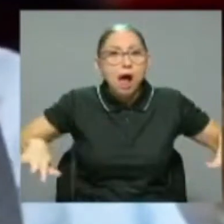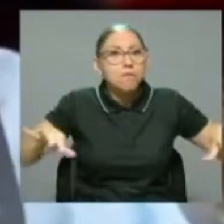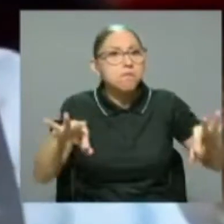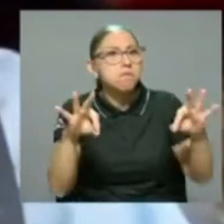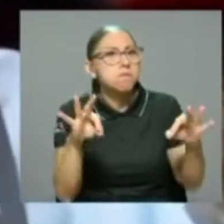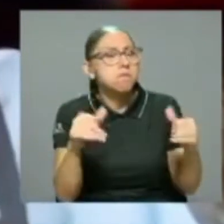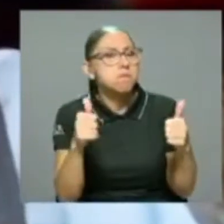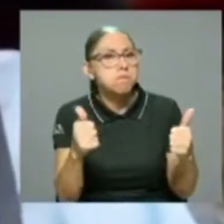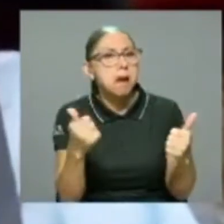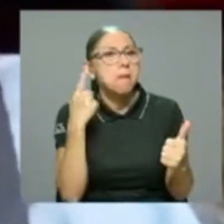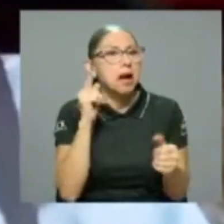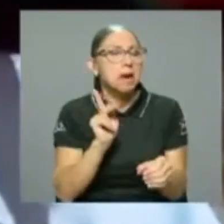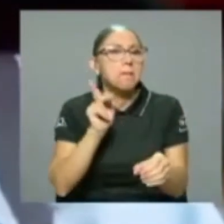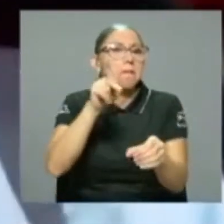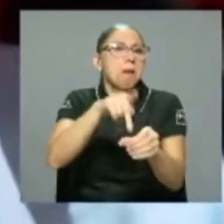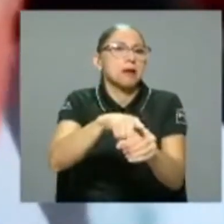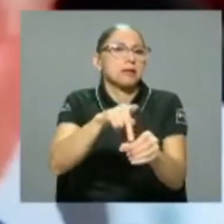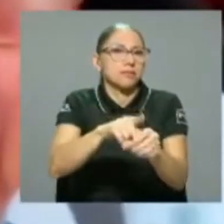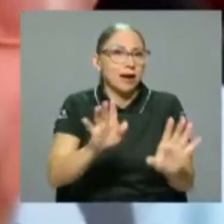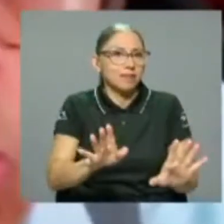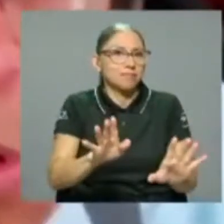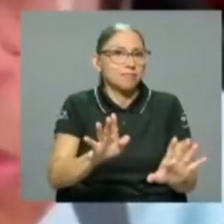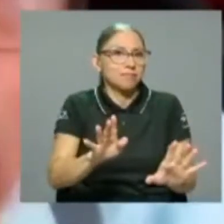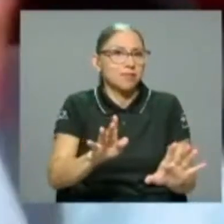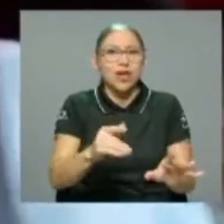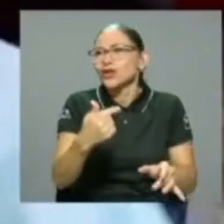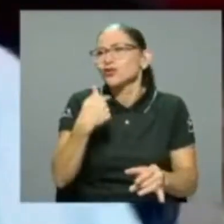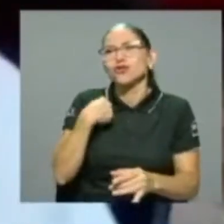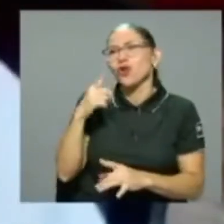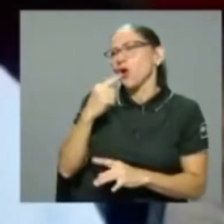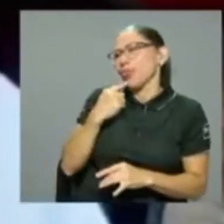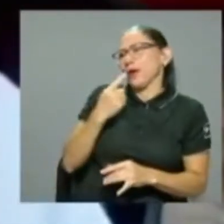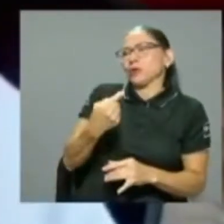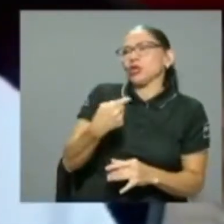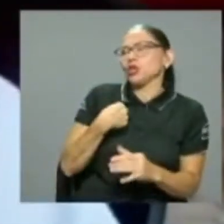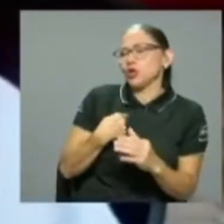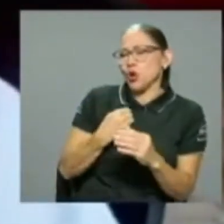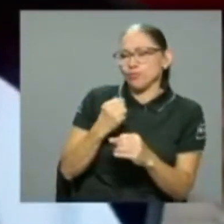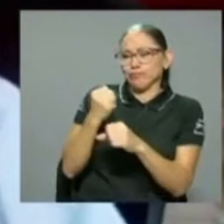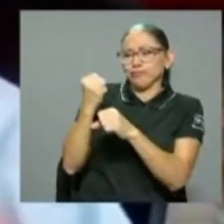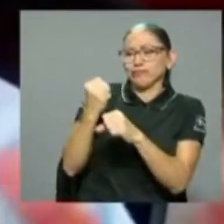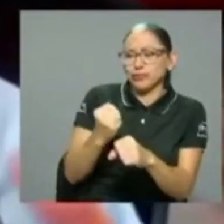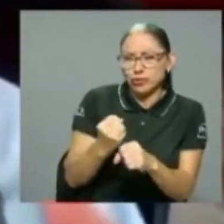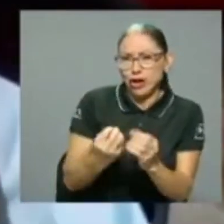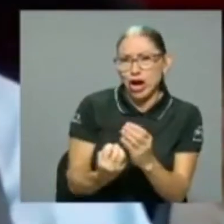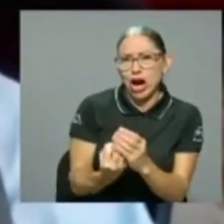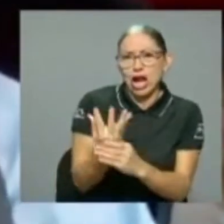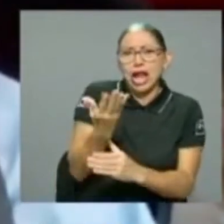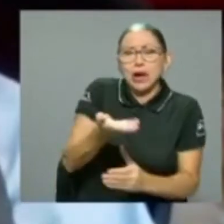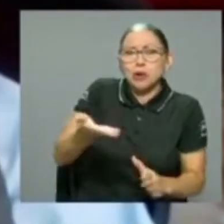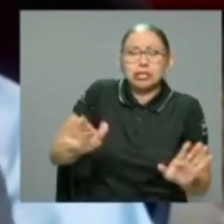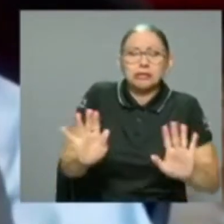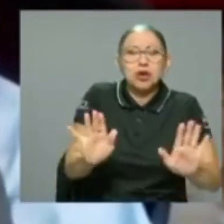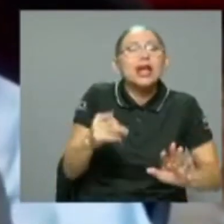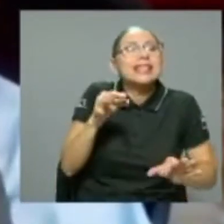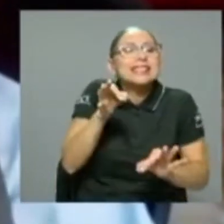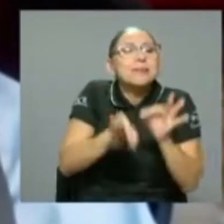participar. No, yo no pretendo que yo cree cosas como... simplemente respondí con la